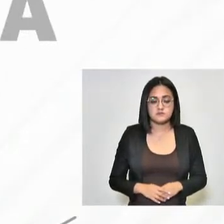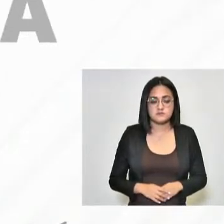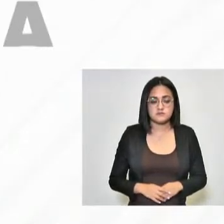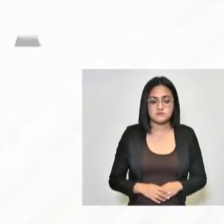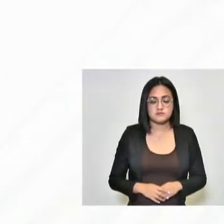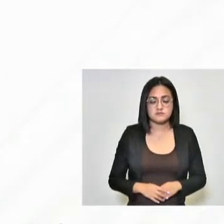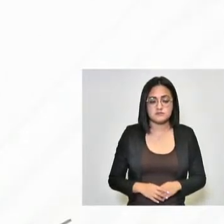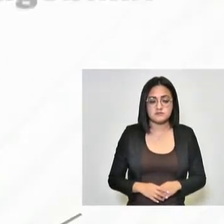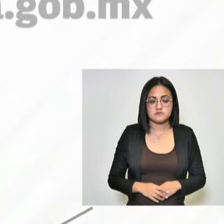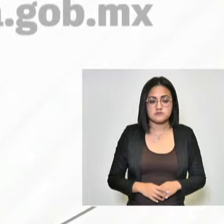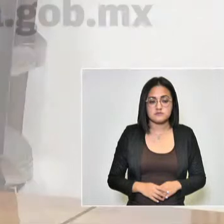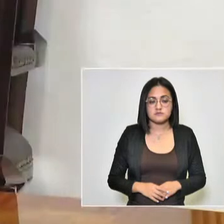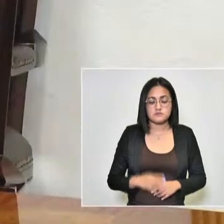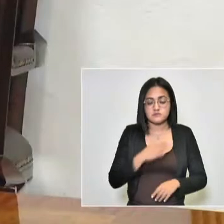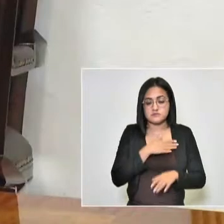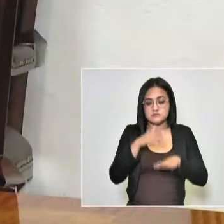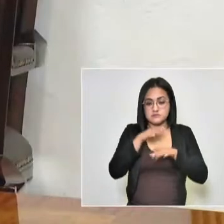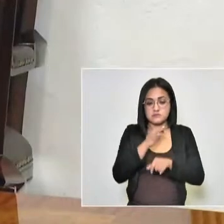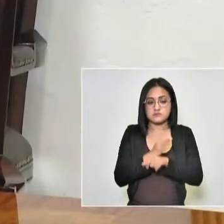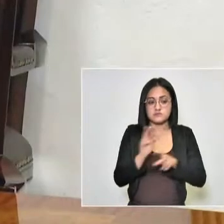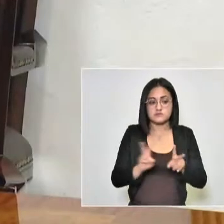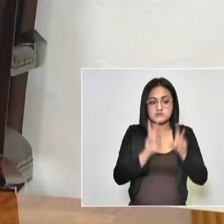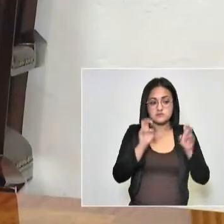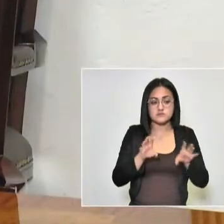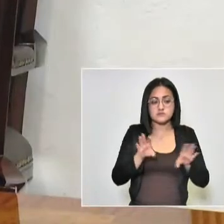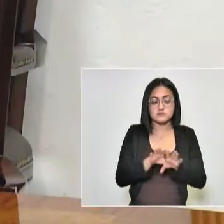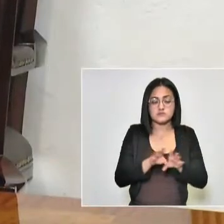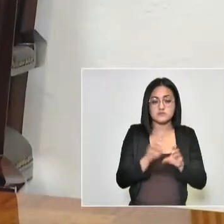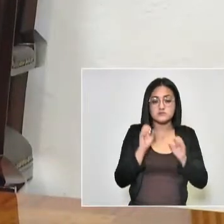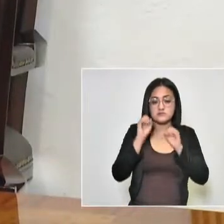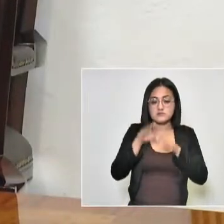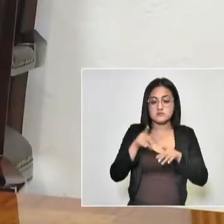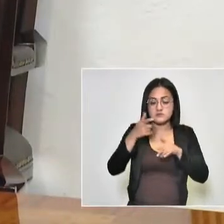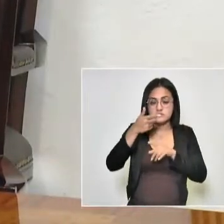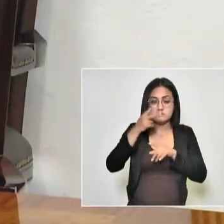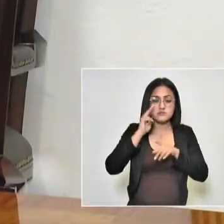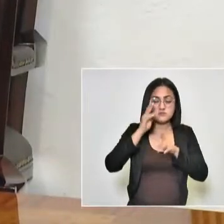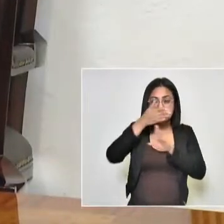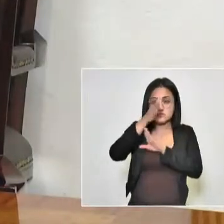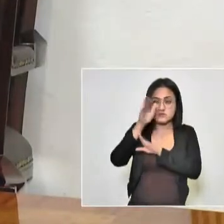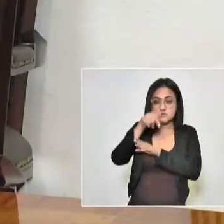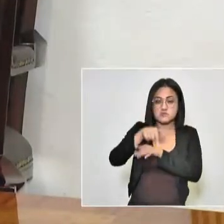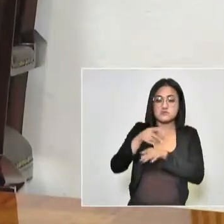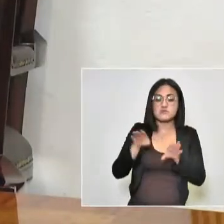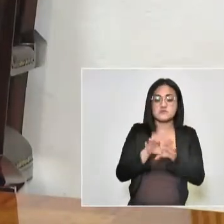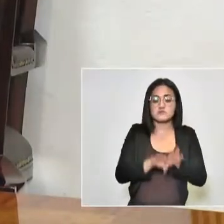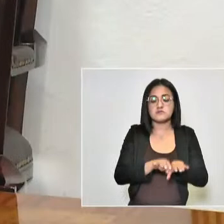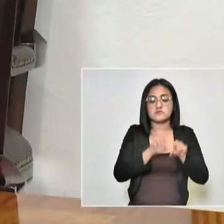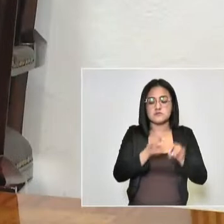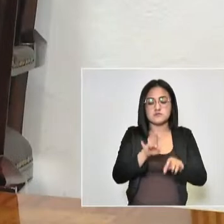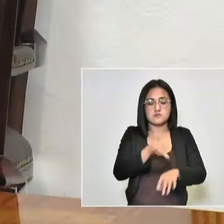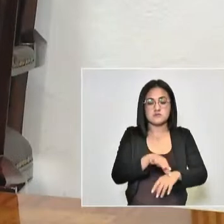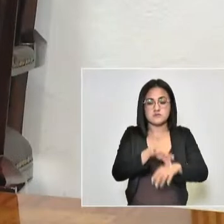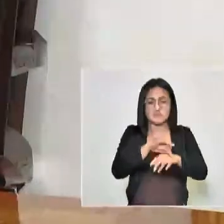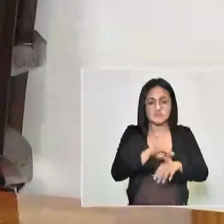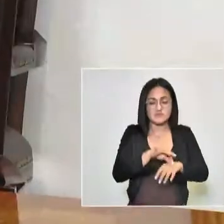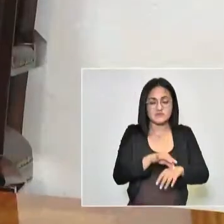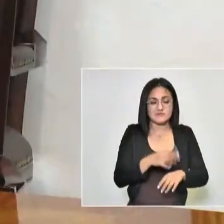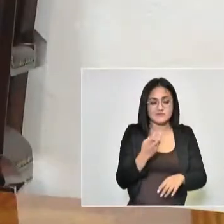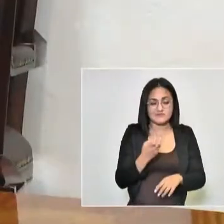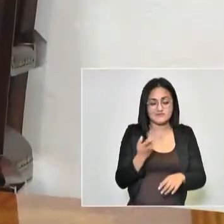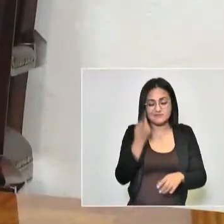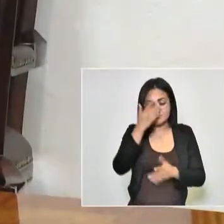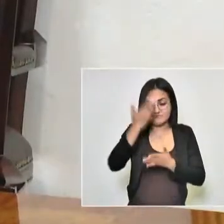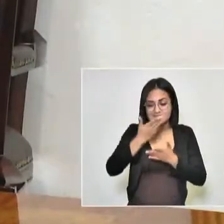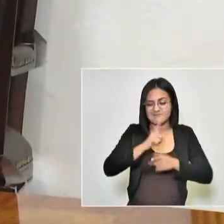Gobernador, bueno, respecto del tema de los bancos de tiro y los señalamientos hechos por esta organización, Debo